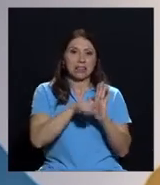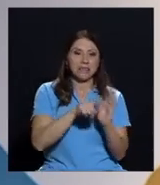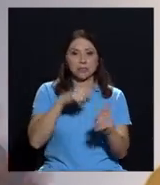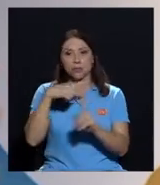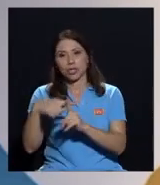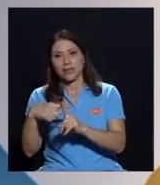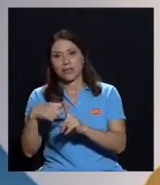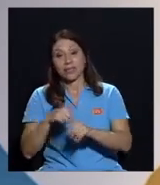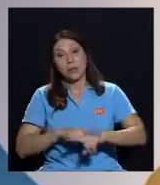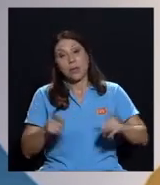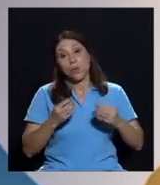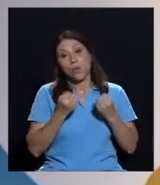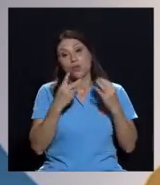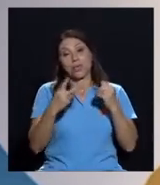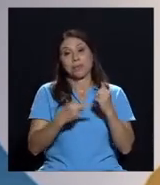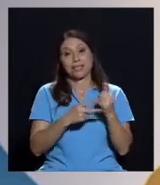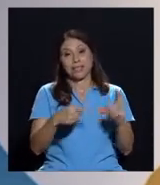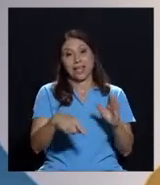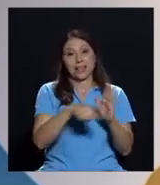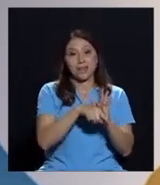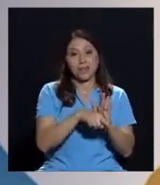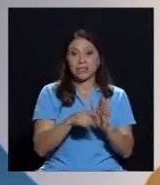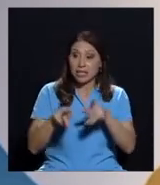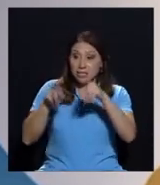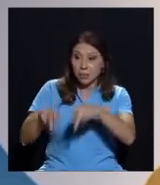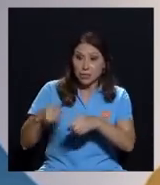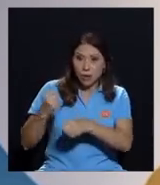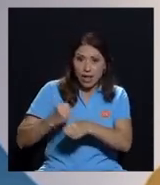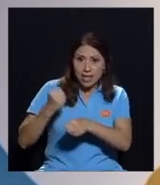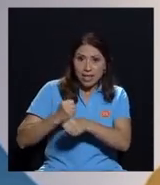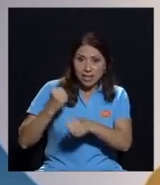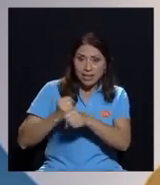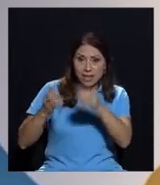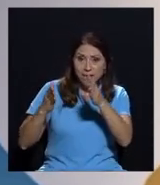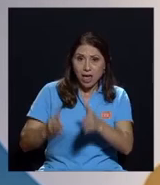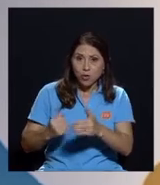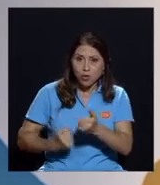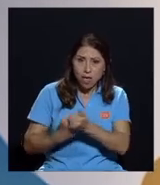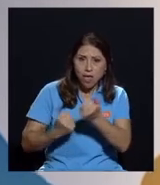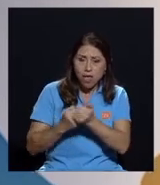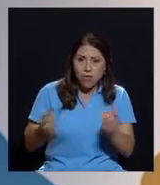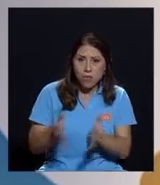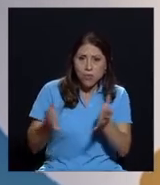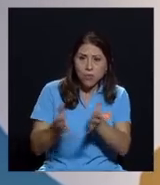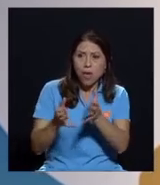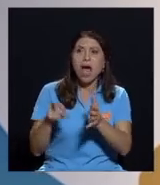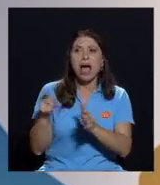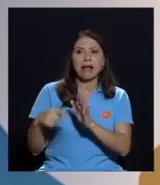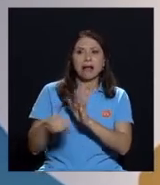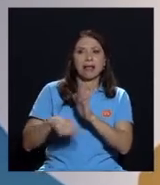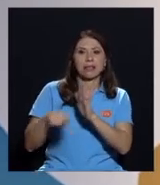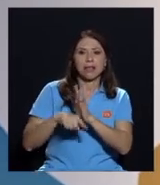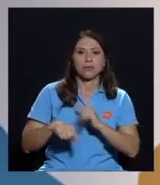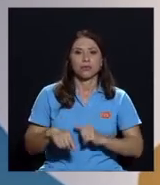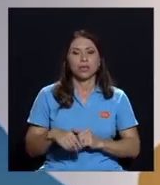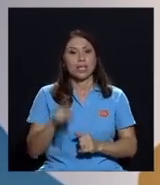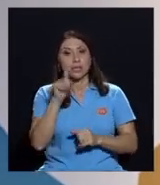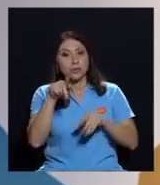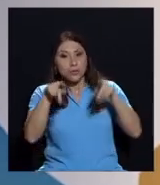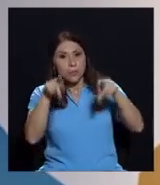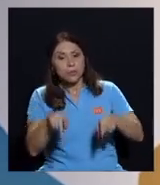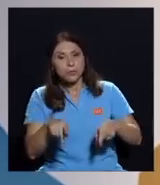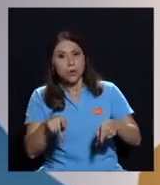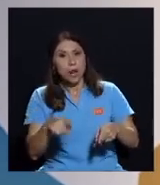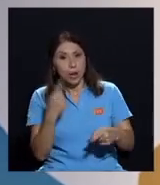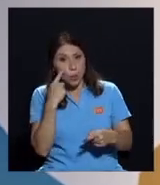pero muchas veces asociados negativas si alguien es sindicalista se las asocian ciertas características negativas si alguien es incluso ahora lo